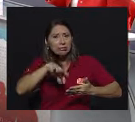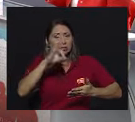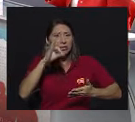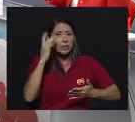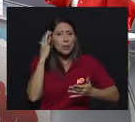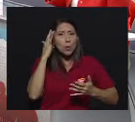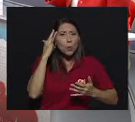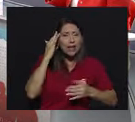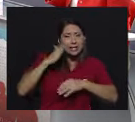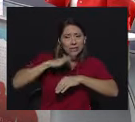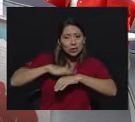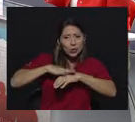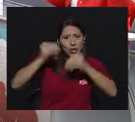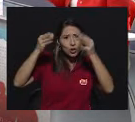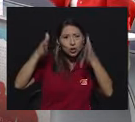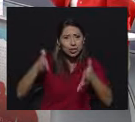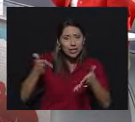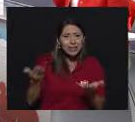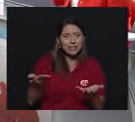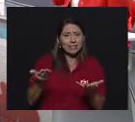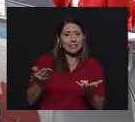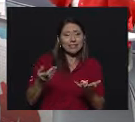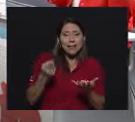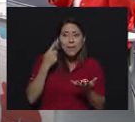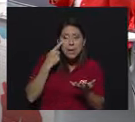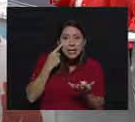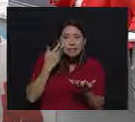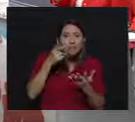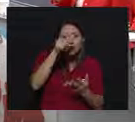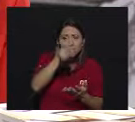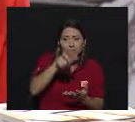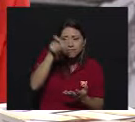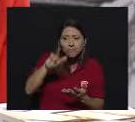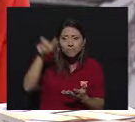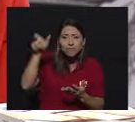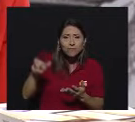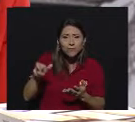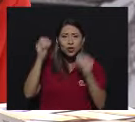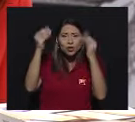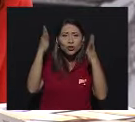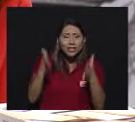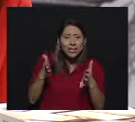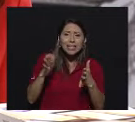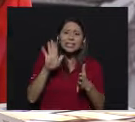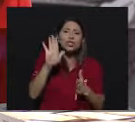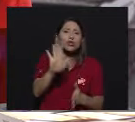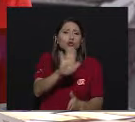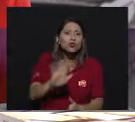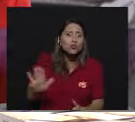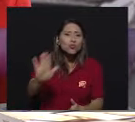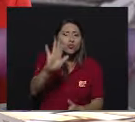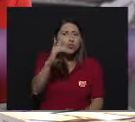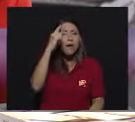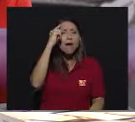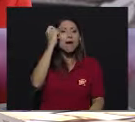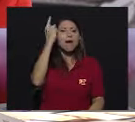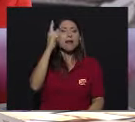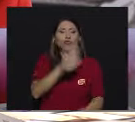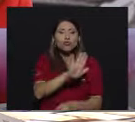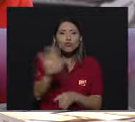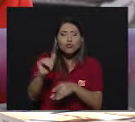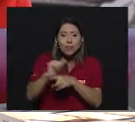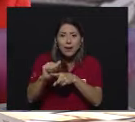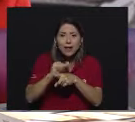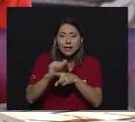términos de los docentes, ¿verdad? En términos de las concepciones que tienen, las prácticas pedagógicas, justamente lo que